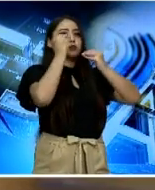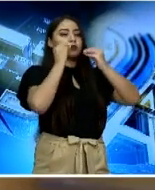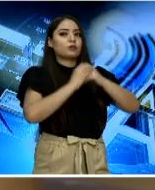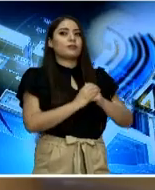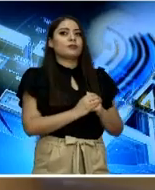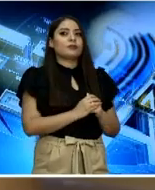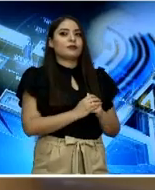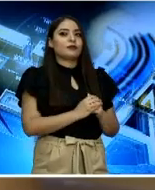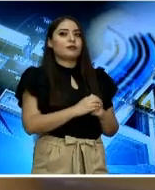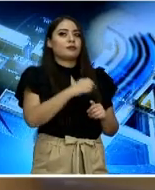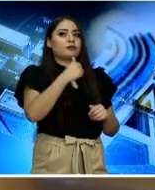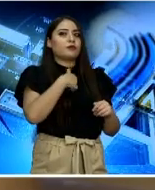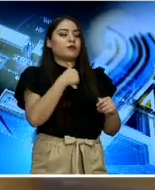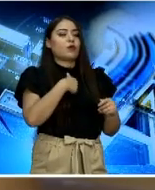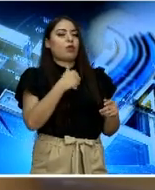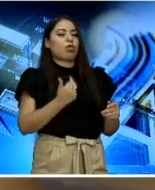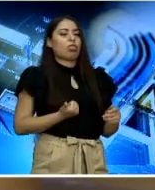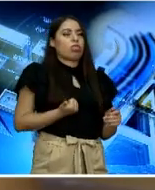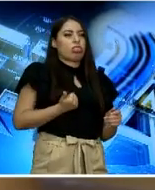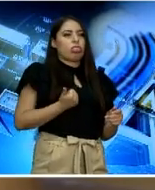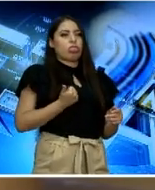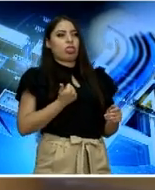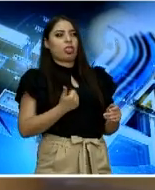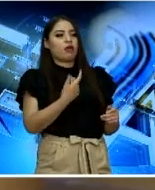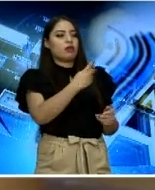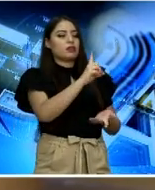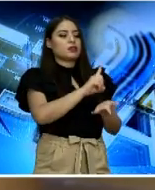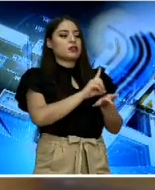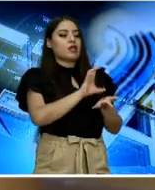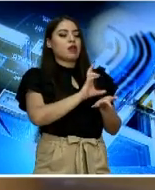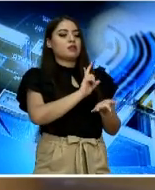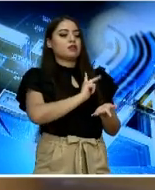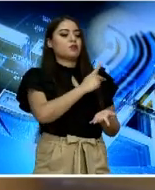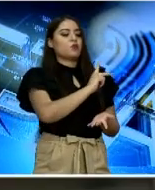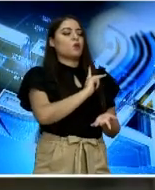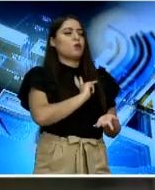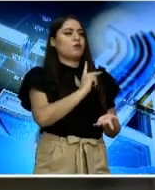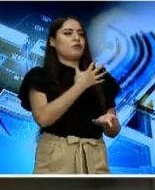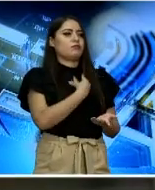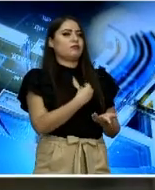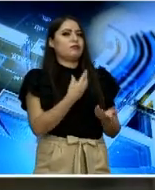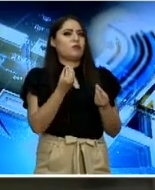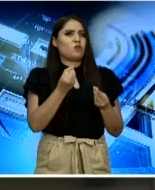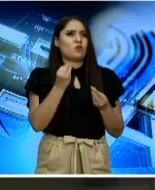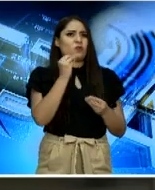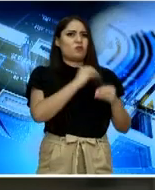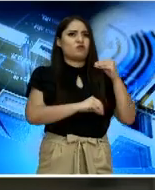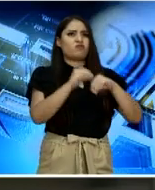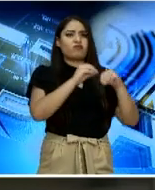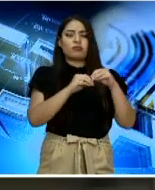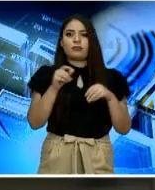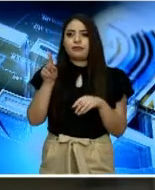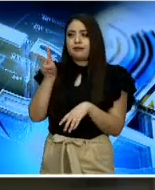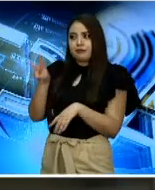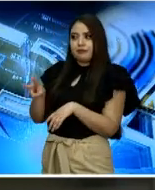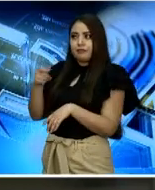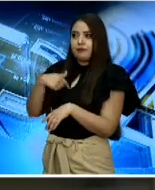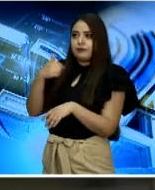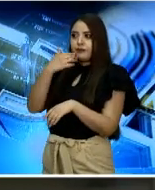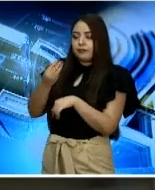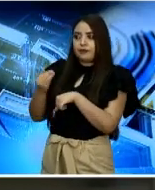estaba lucrando, que, o sea, muchas cosas estaban poniendo. La realidad, yo quiero planteártela muy